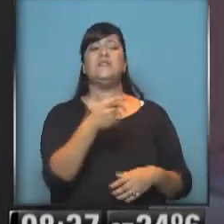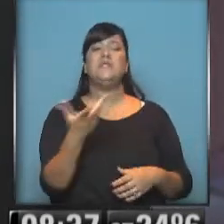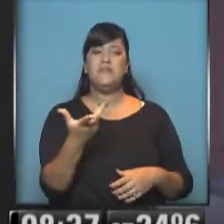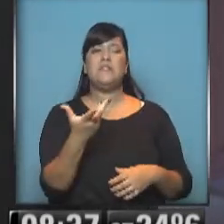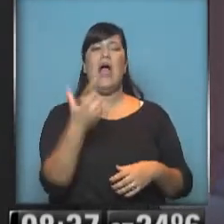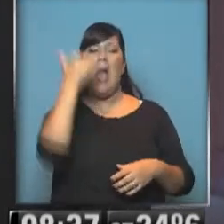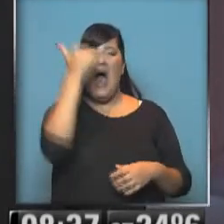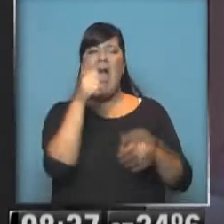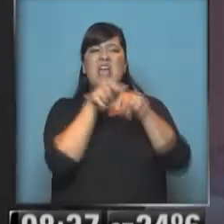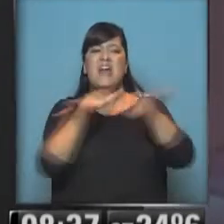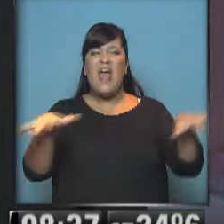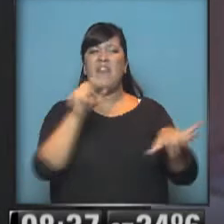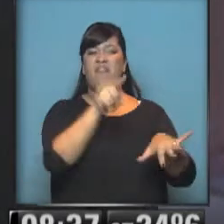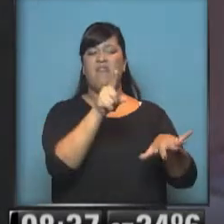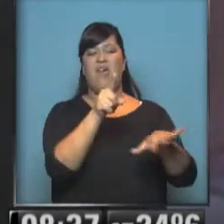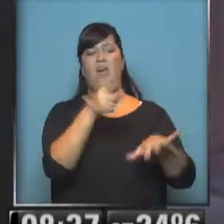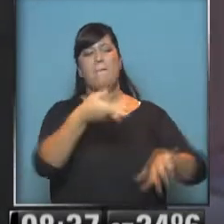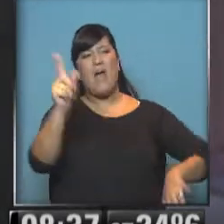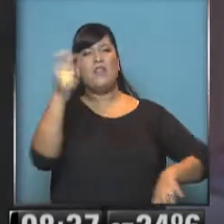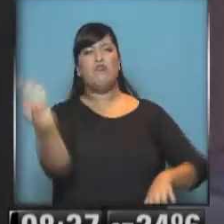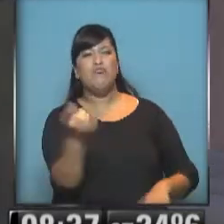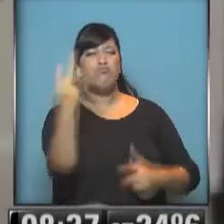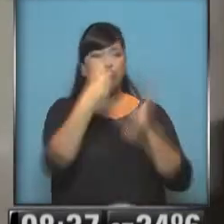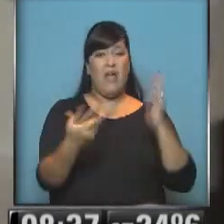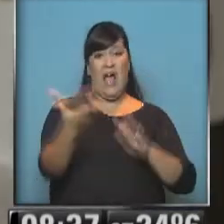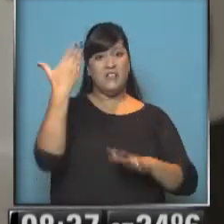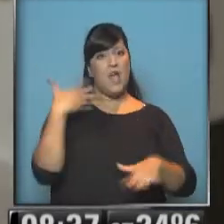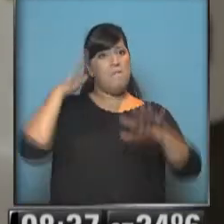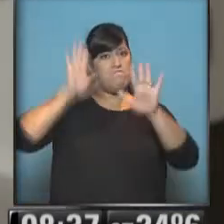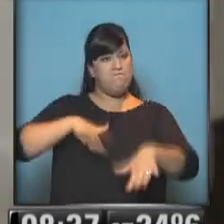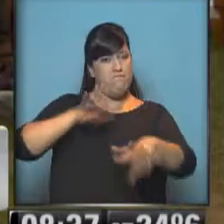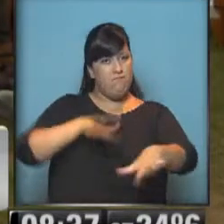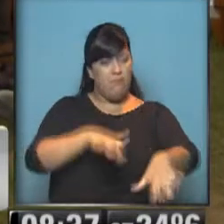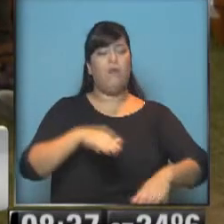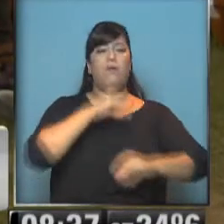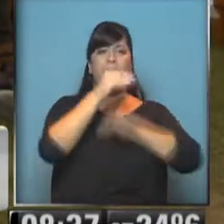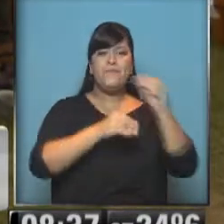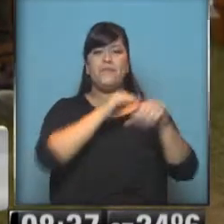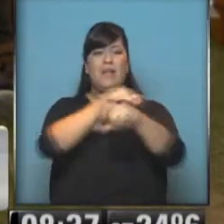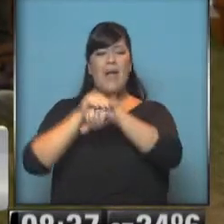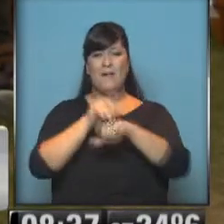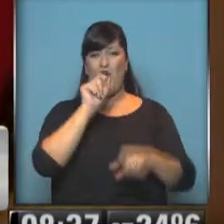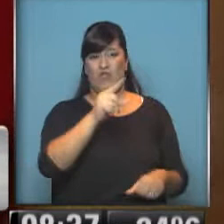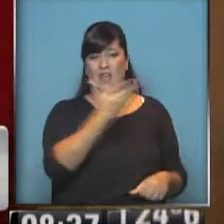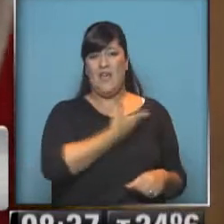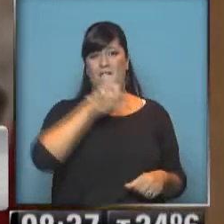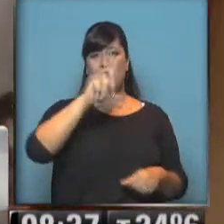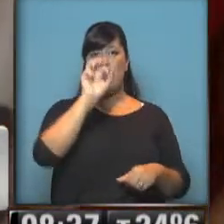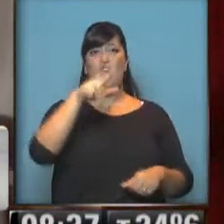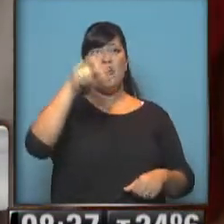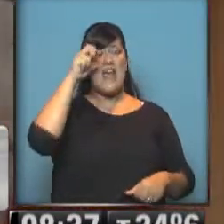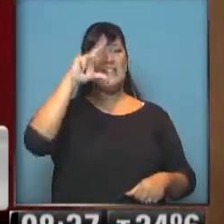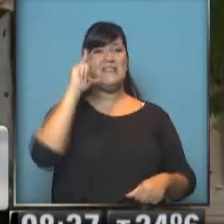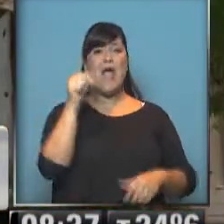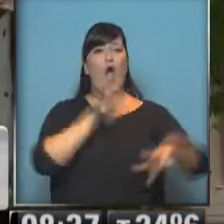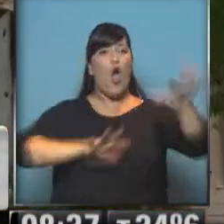red de trata. Ayer realizaron una marcha. Familiares y amigos de Florencia Penachi organizaron un recital frente